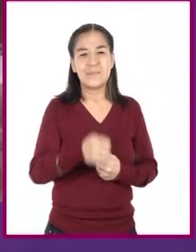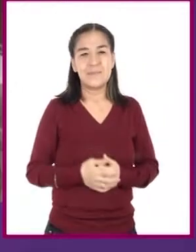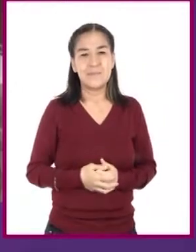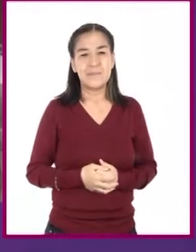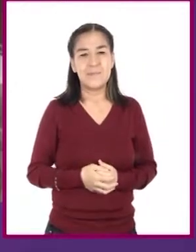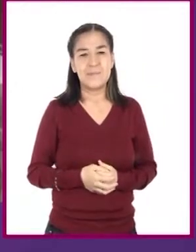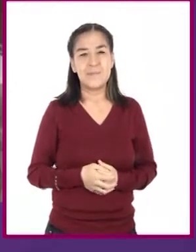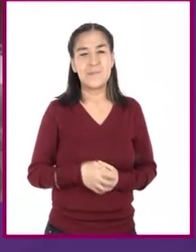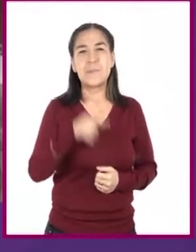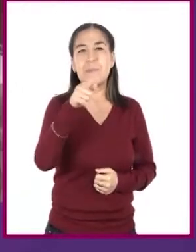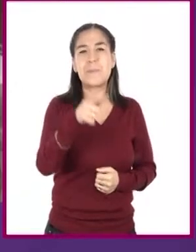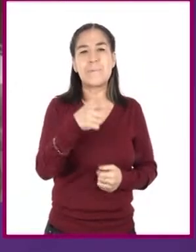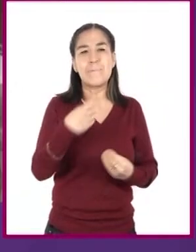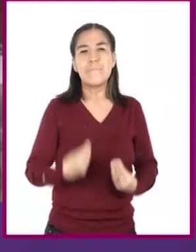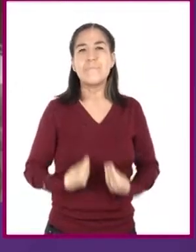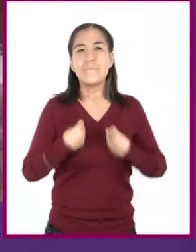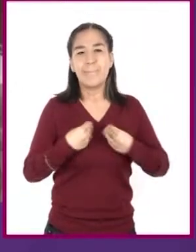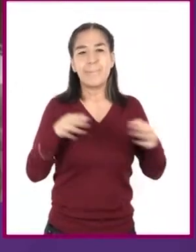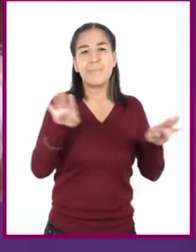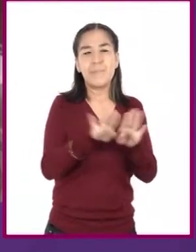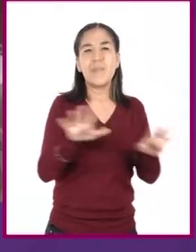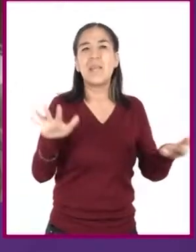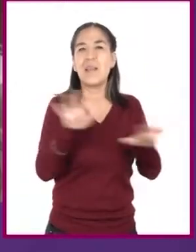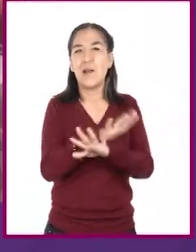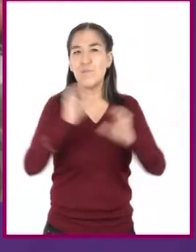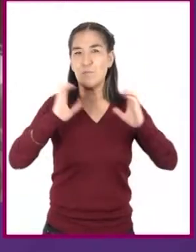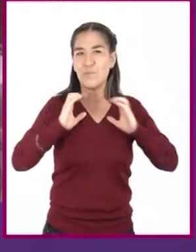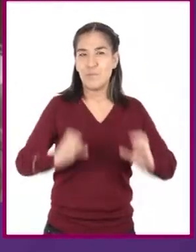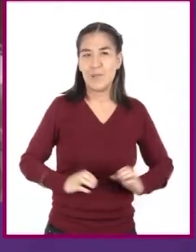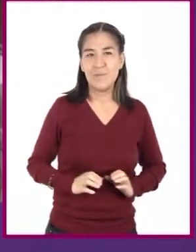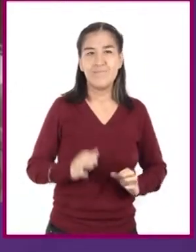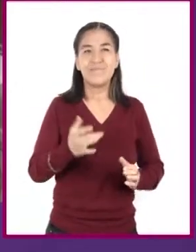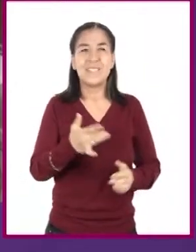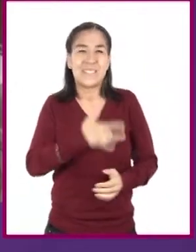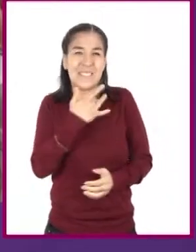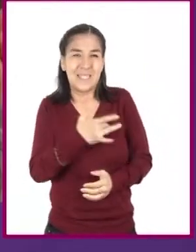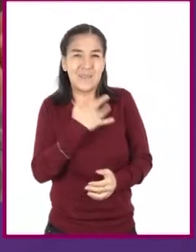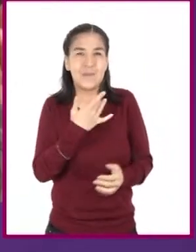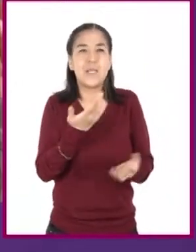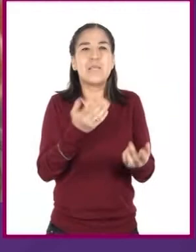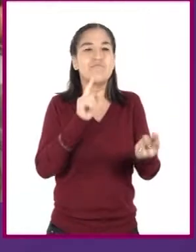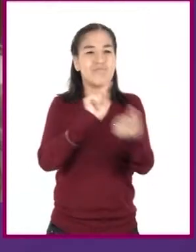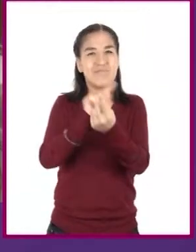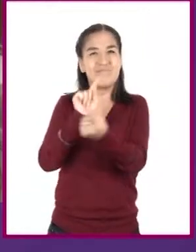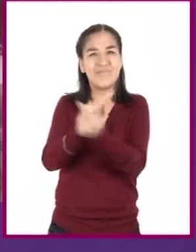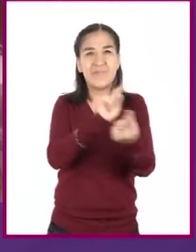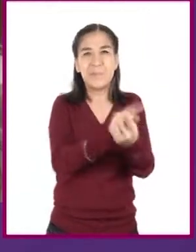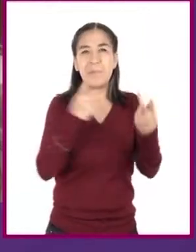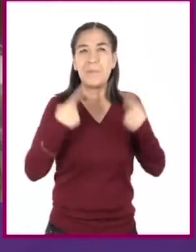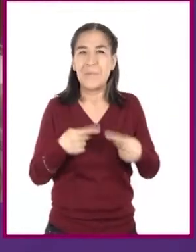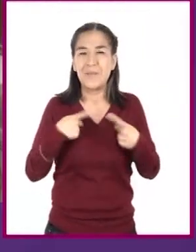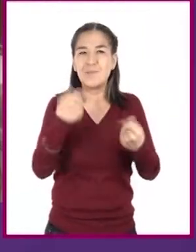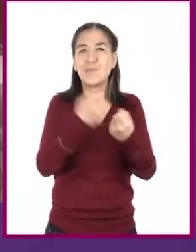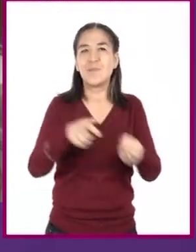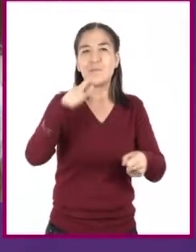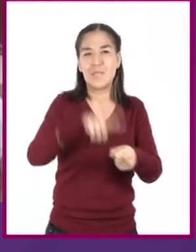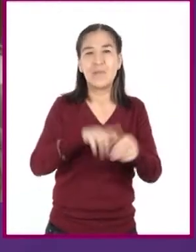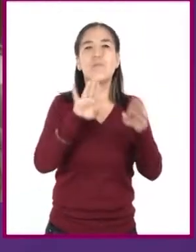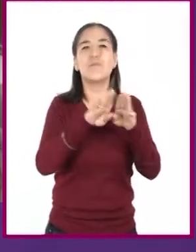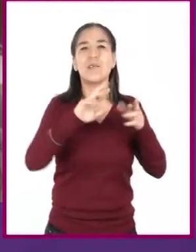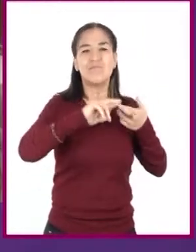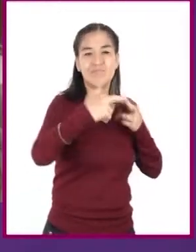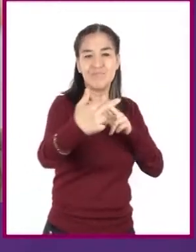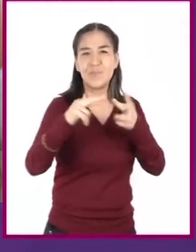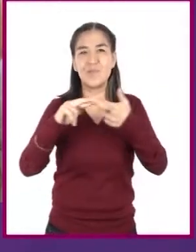punto central son los cambios corporales, afectivos, de referentes sociales y de relaciones.